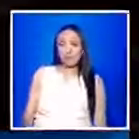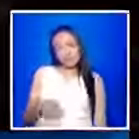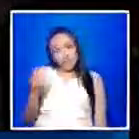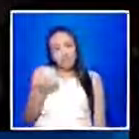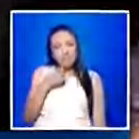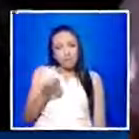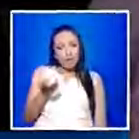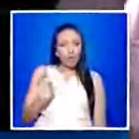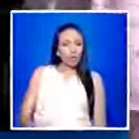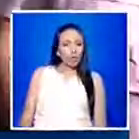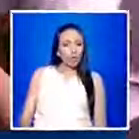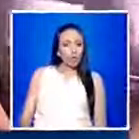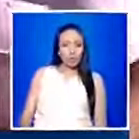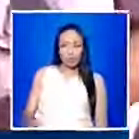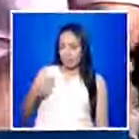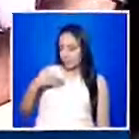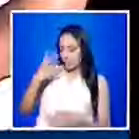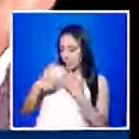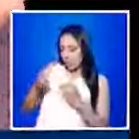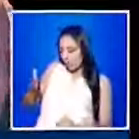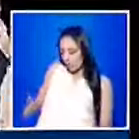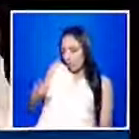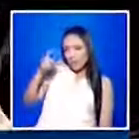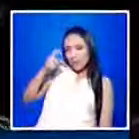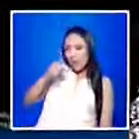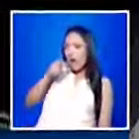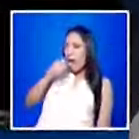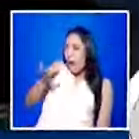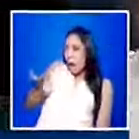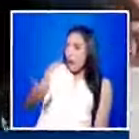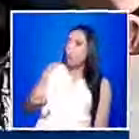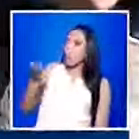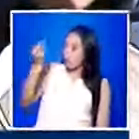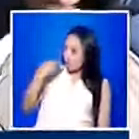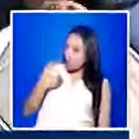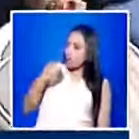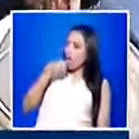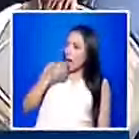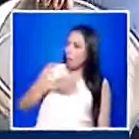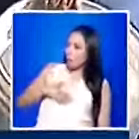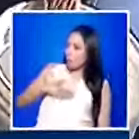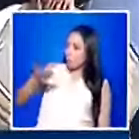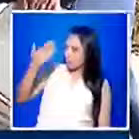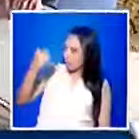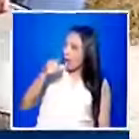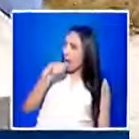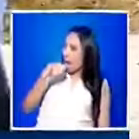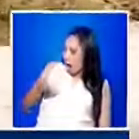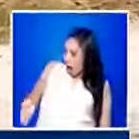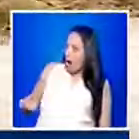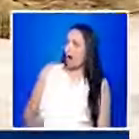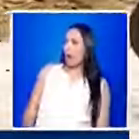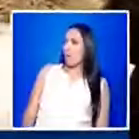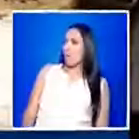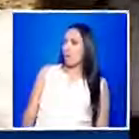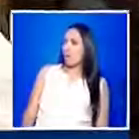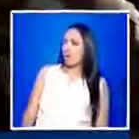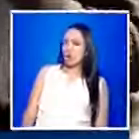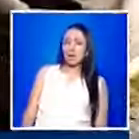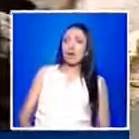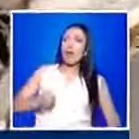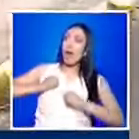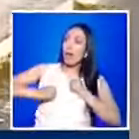porque tenemos hijos chiquitos y necesitamos agua. Que nos den agua, por favor, denos agua. ¿Para bañarse?